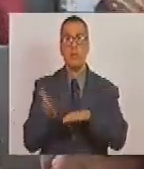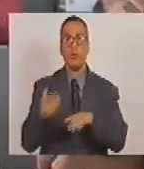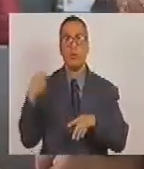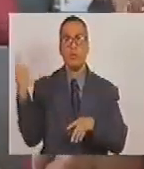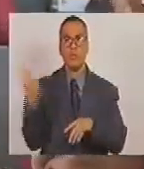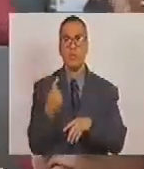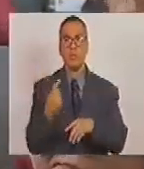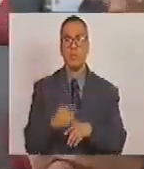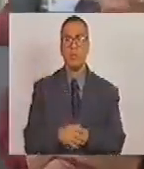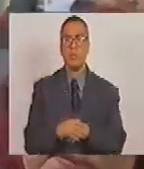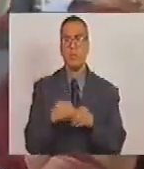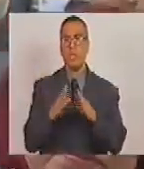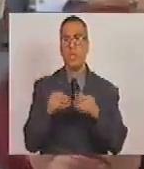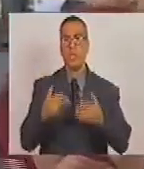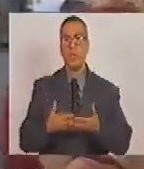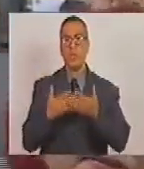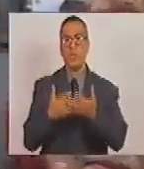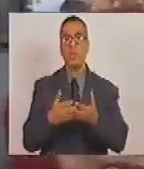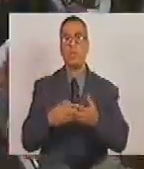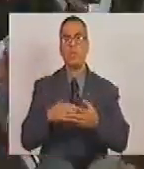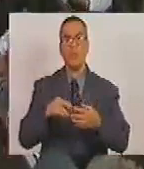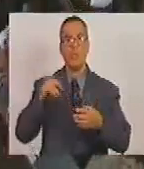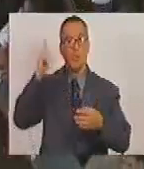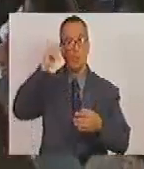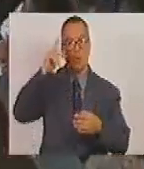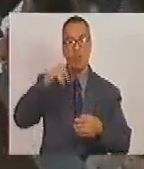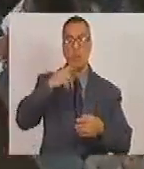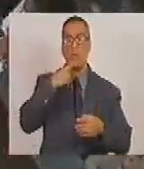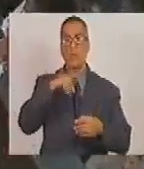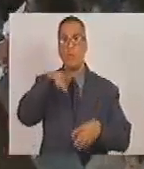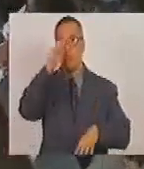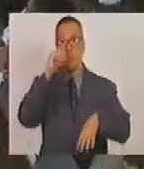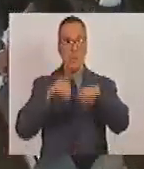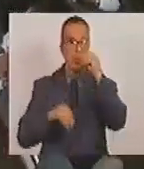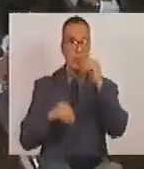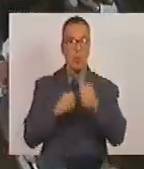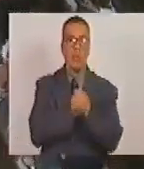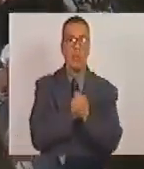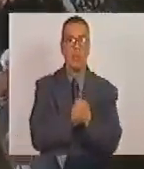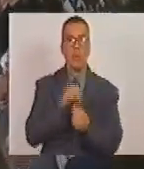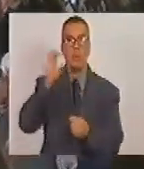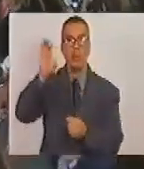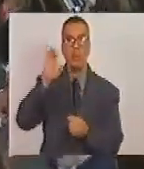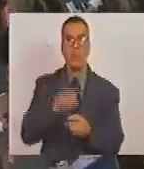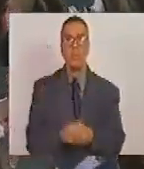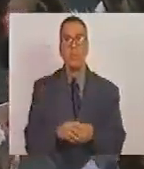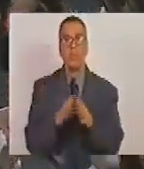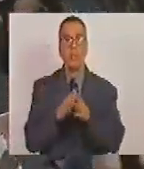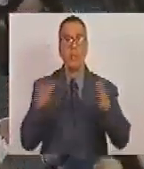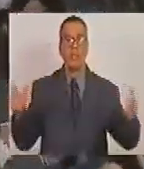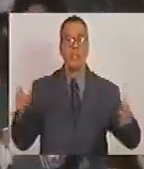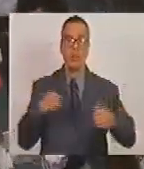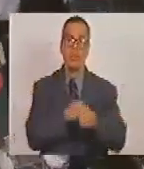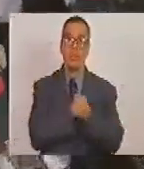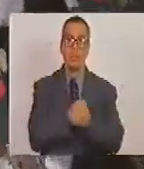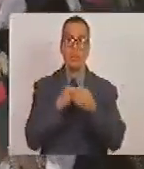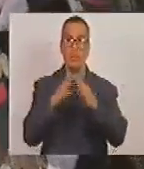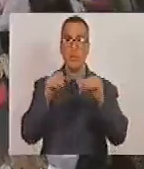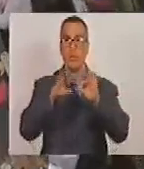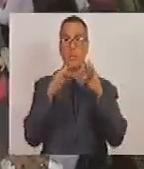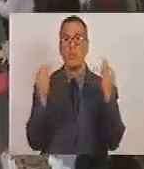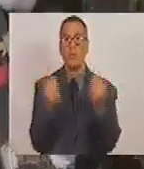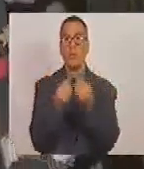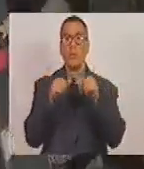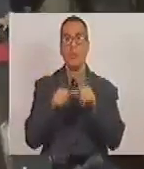legado, porque sus enseñanzas, por su amor a la patria, por su inmenso amor a la familia, está